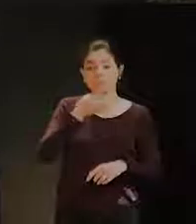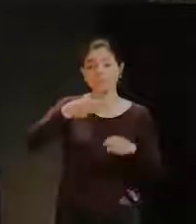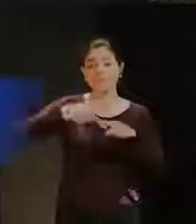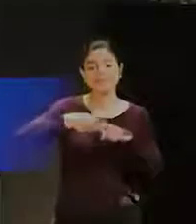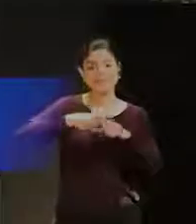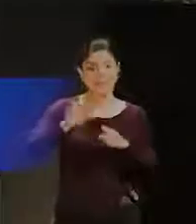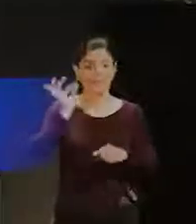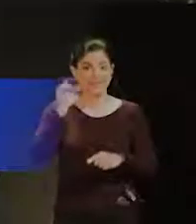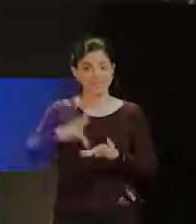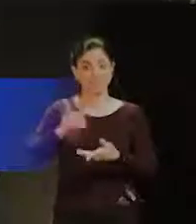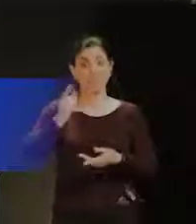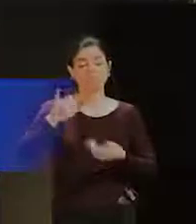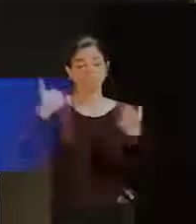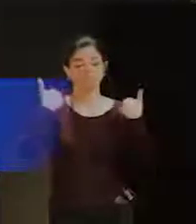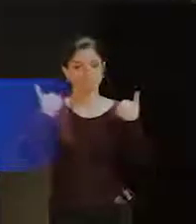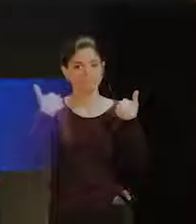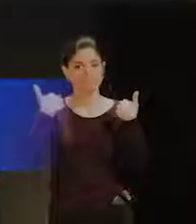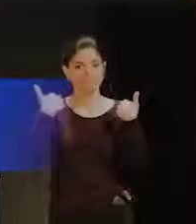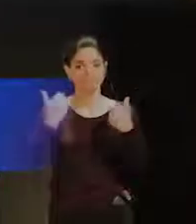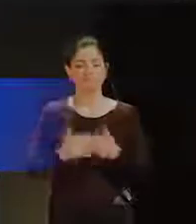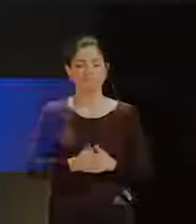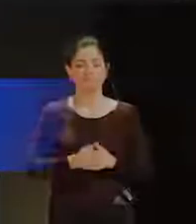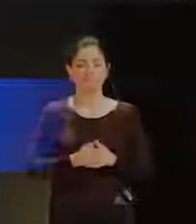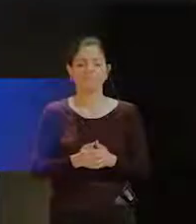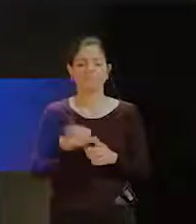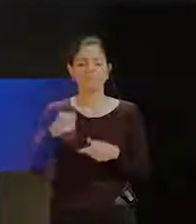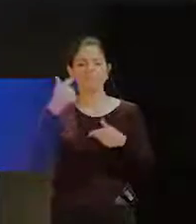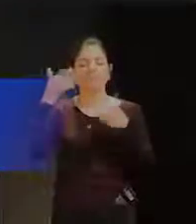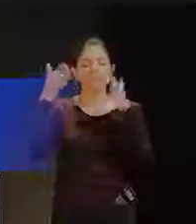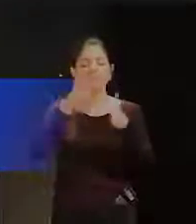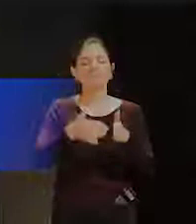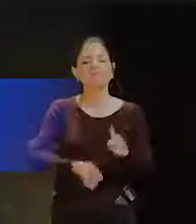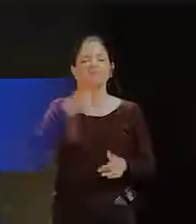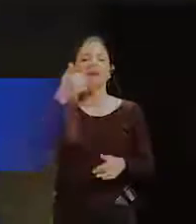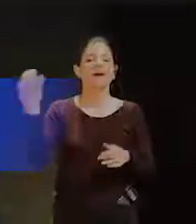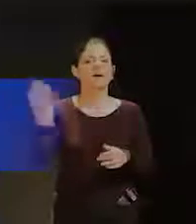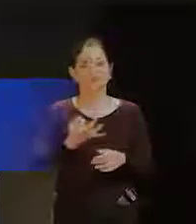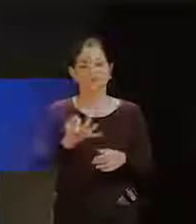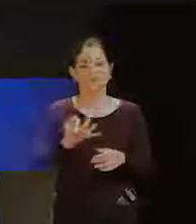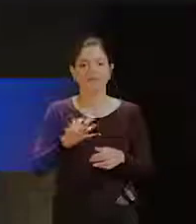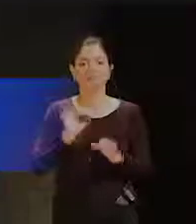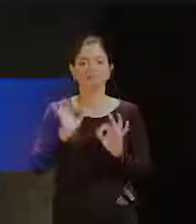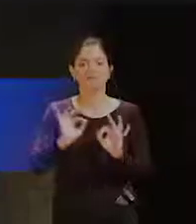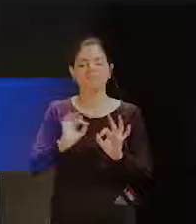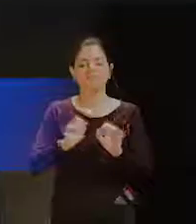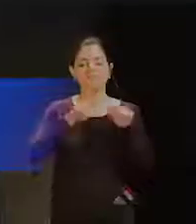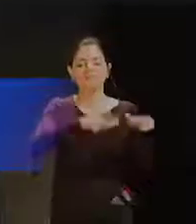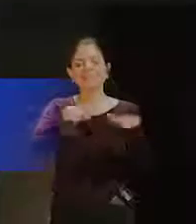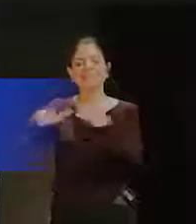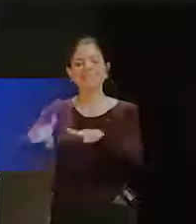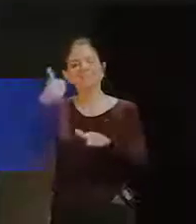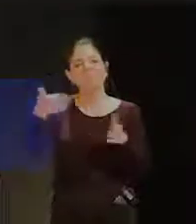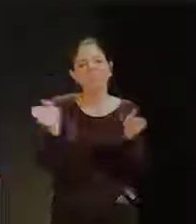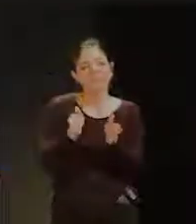el taller que ella va a dirigir, va a centrarse mucho más sobre las salas, digamos,